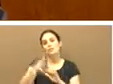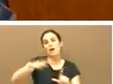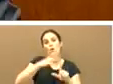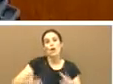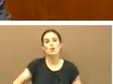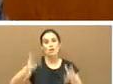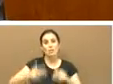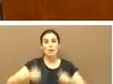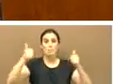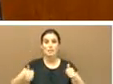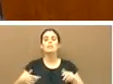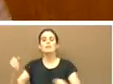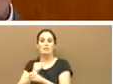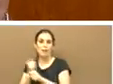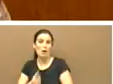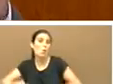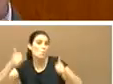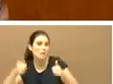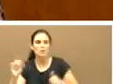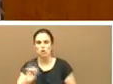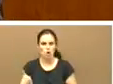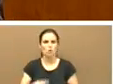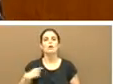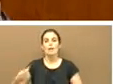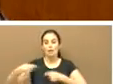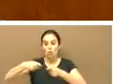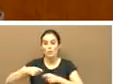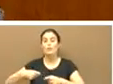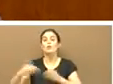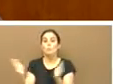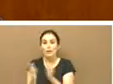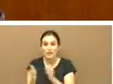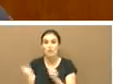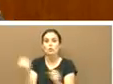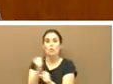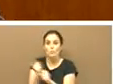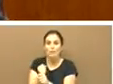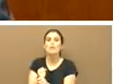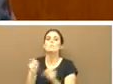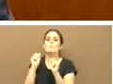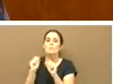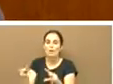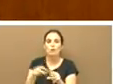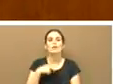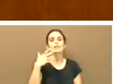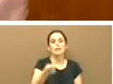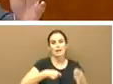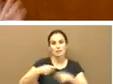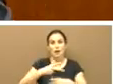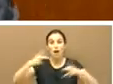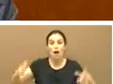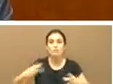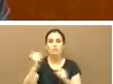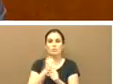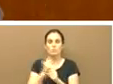comerciales genere empleo. Lo destruye en el comercio minorista y precariza el empleo existente en las grandes superficies. Para